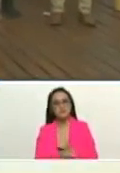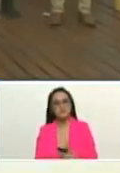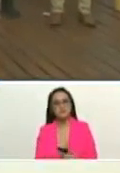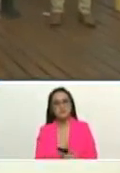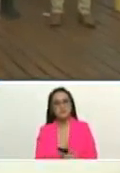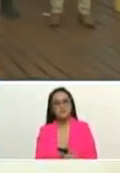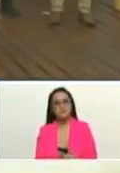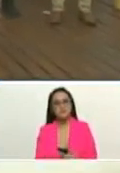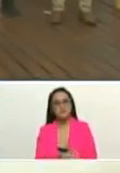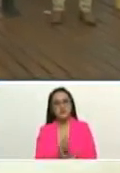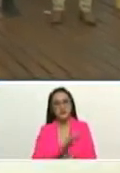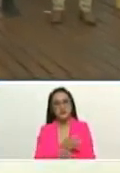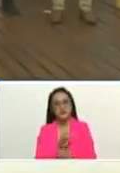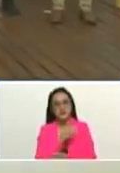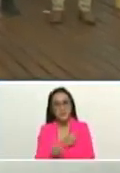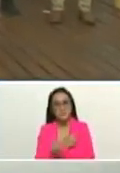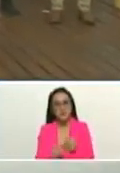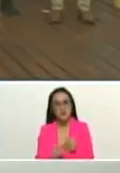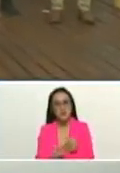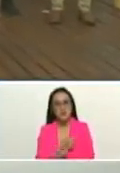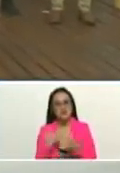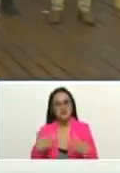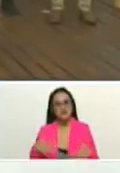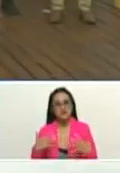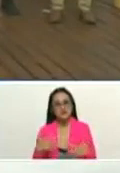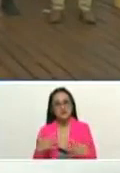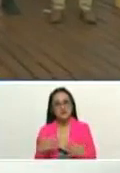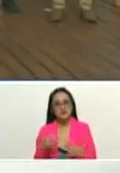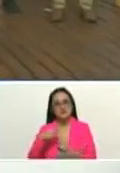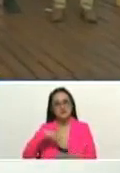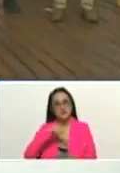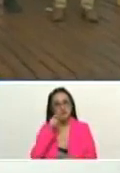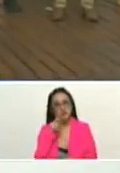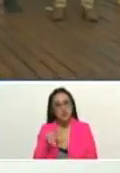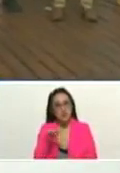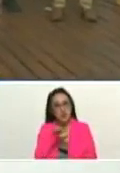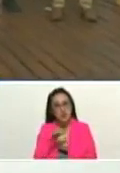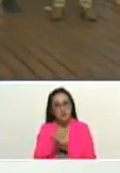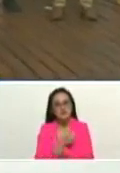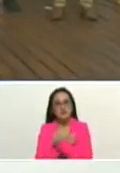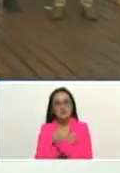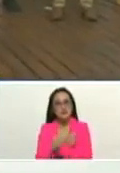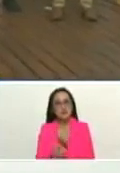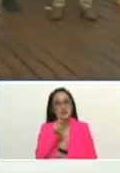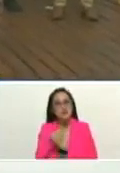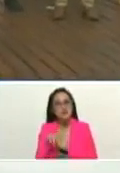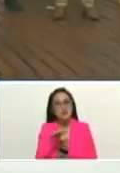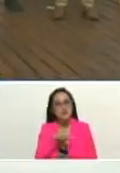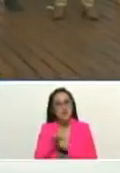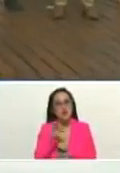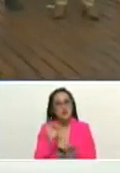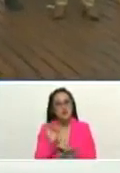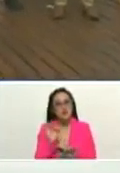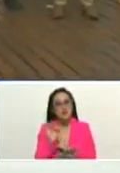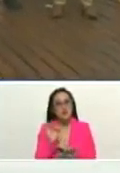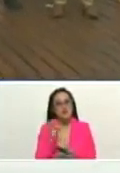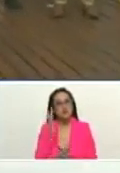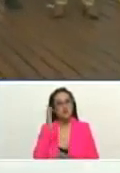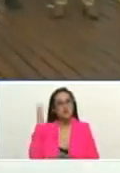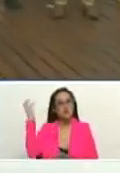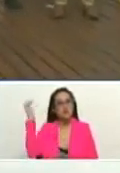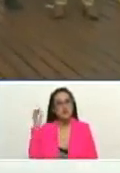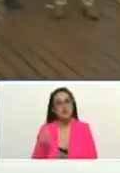de amor inmenso. Somos el pueblo del amor, el pueblo de las utopías, el pueblo de los